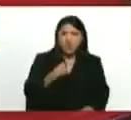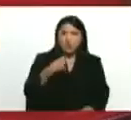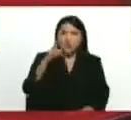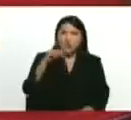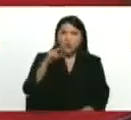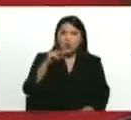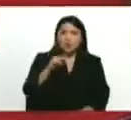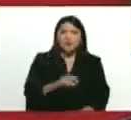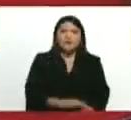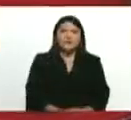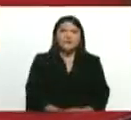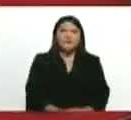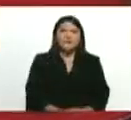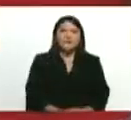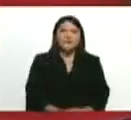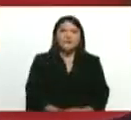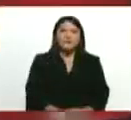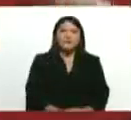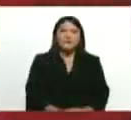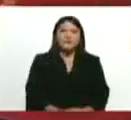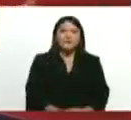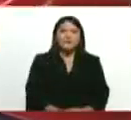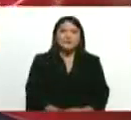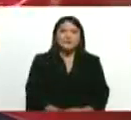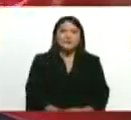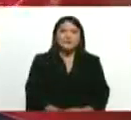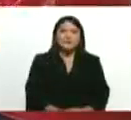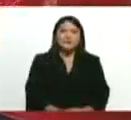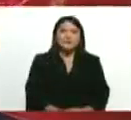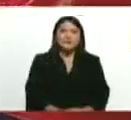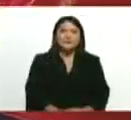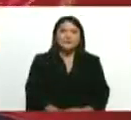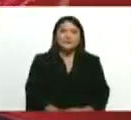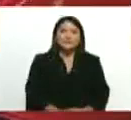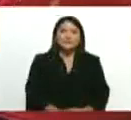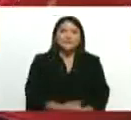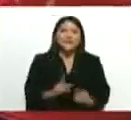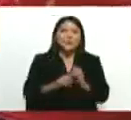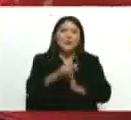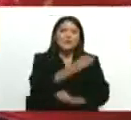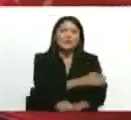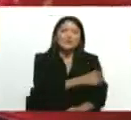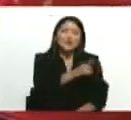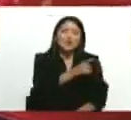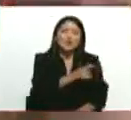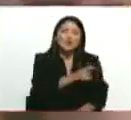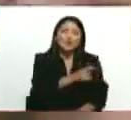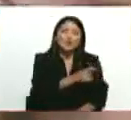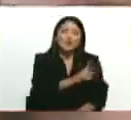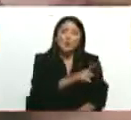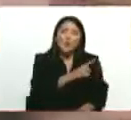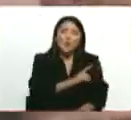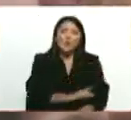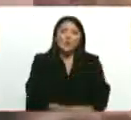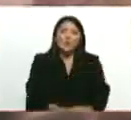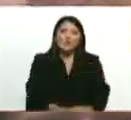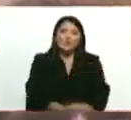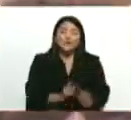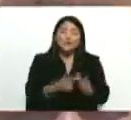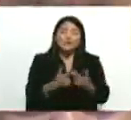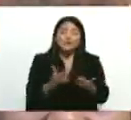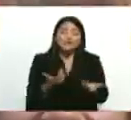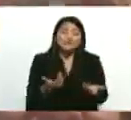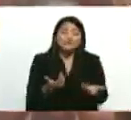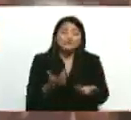Nadie le gusta hablar de eso, de esos hechos, ¿ves? Así son ellos, así son ellos. Por eso es indispensable,